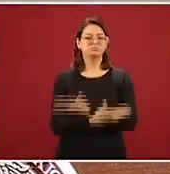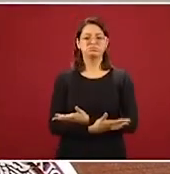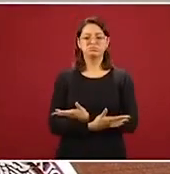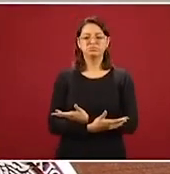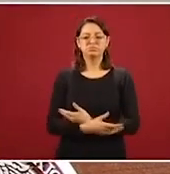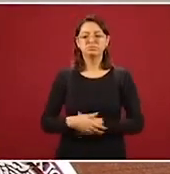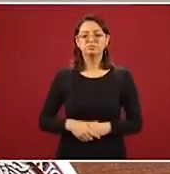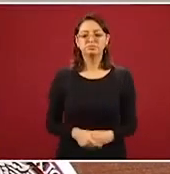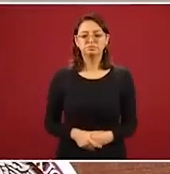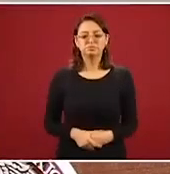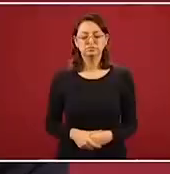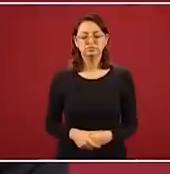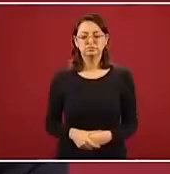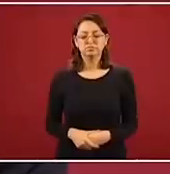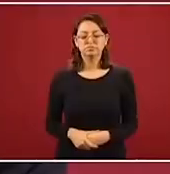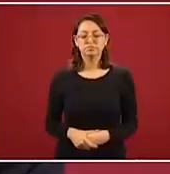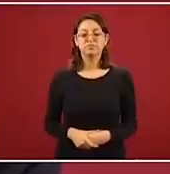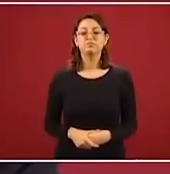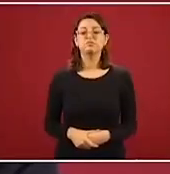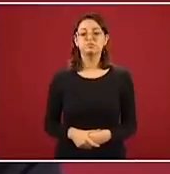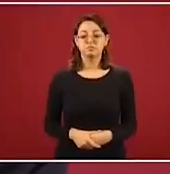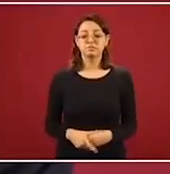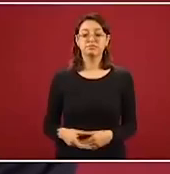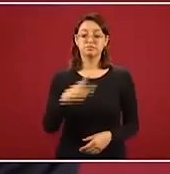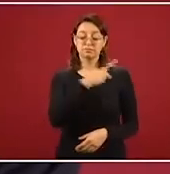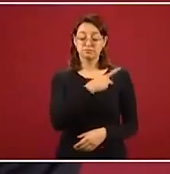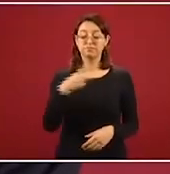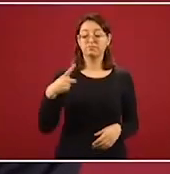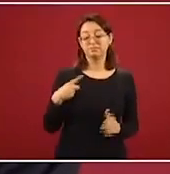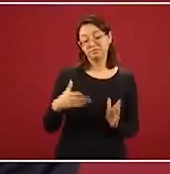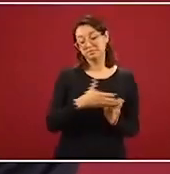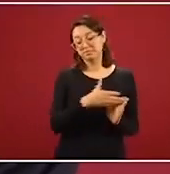Entonces, hay que cambiar al régimen.